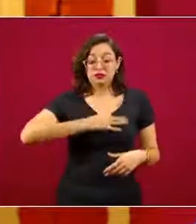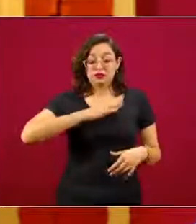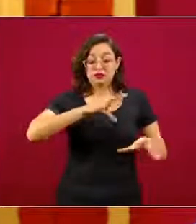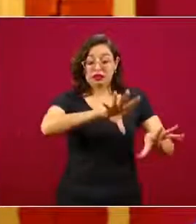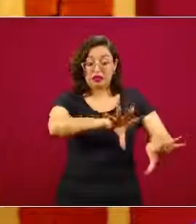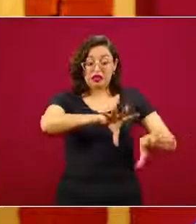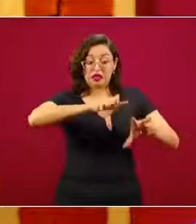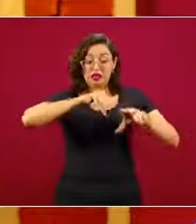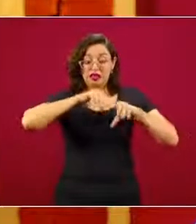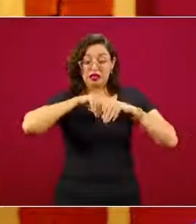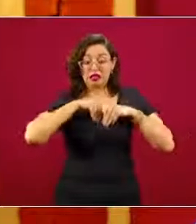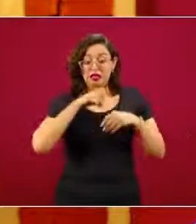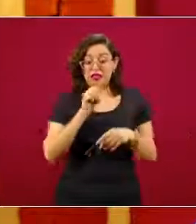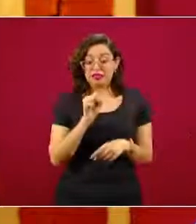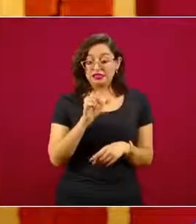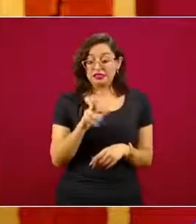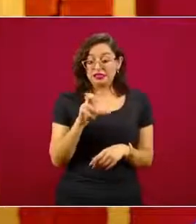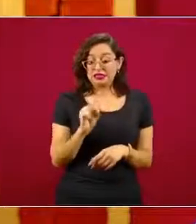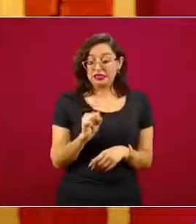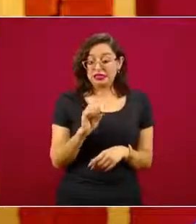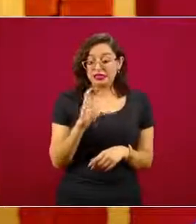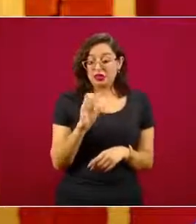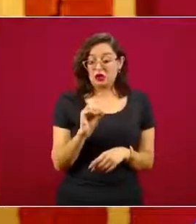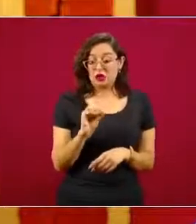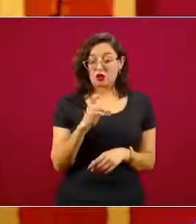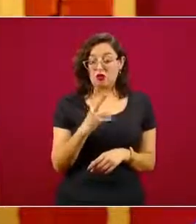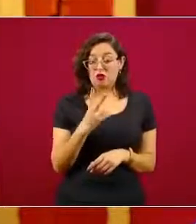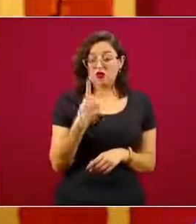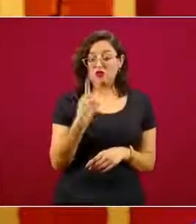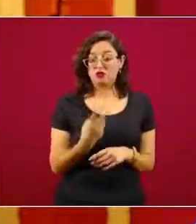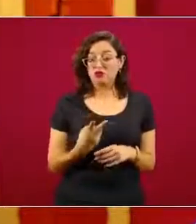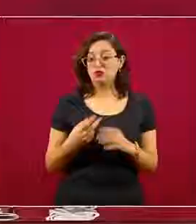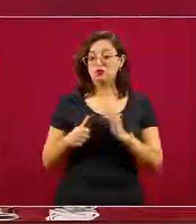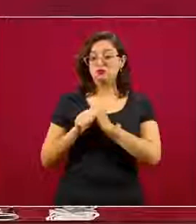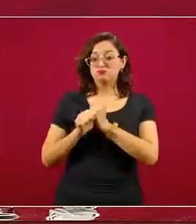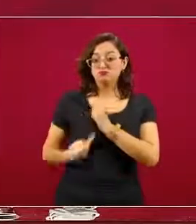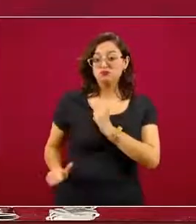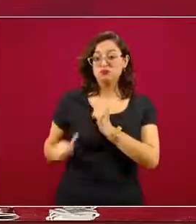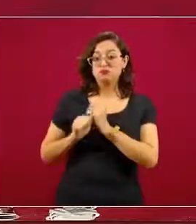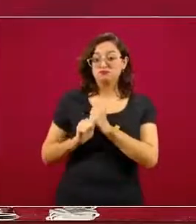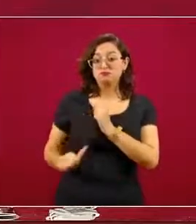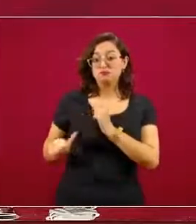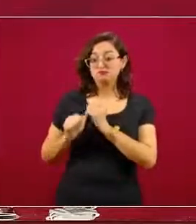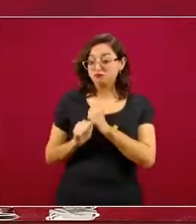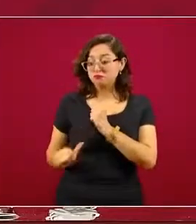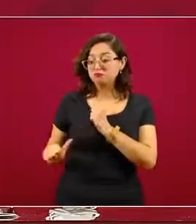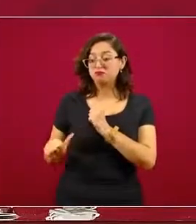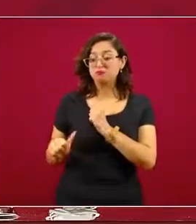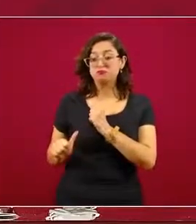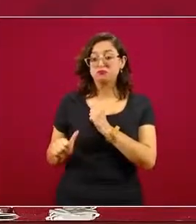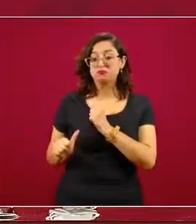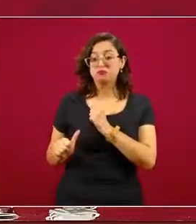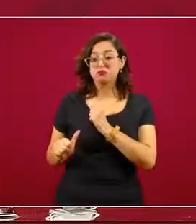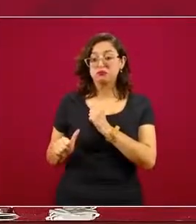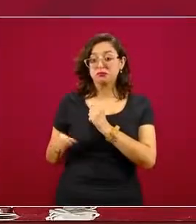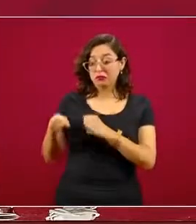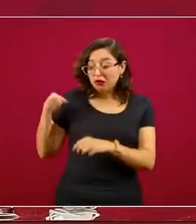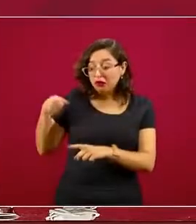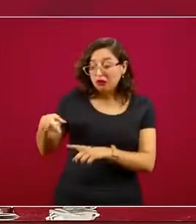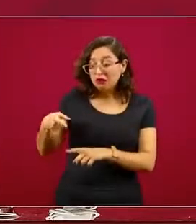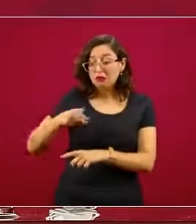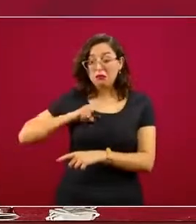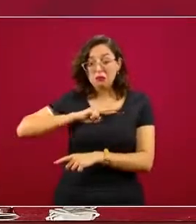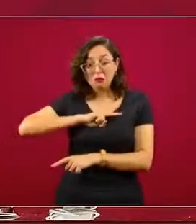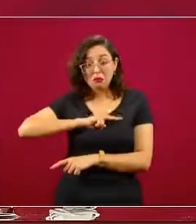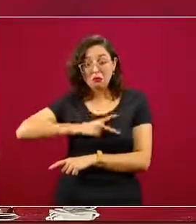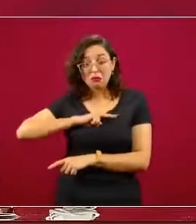SARS-CoV-2, el virus causante de COVID, excretan, expulsan, eliminan a través de la materia fecal el